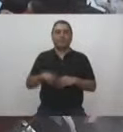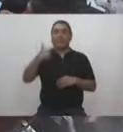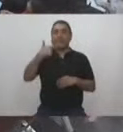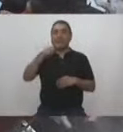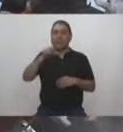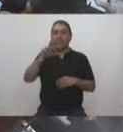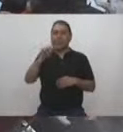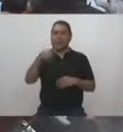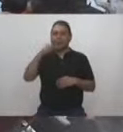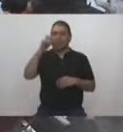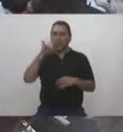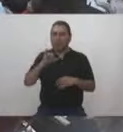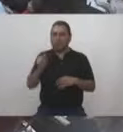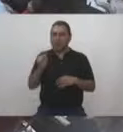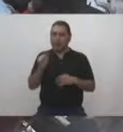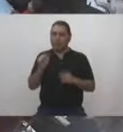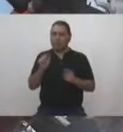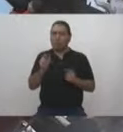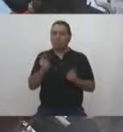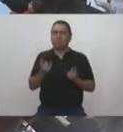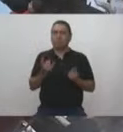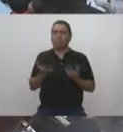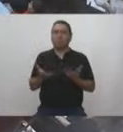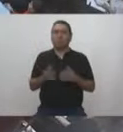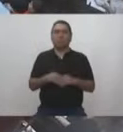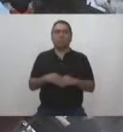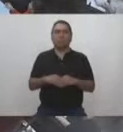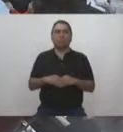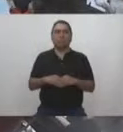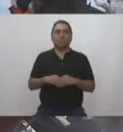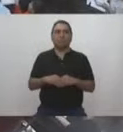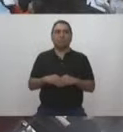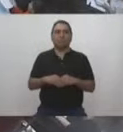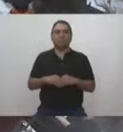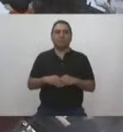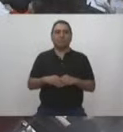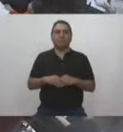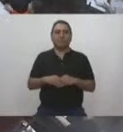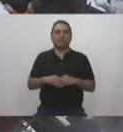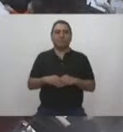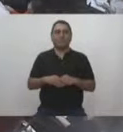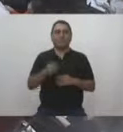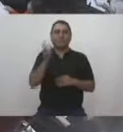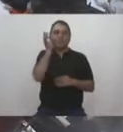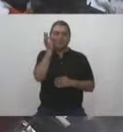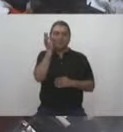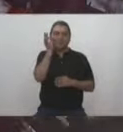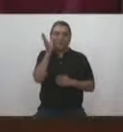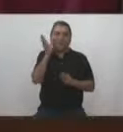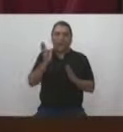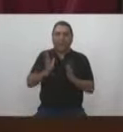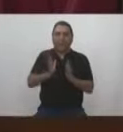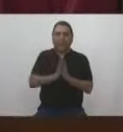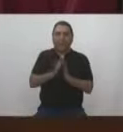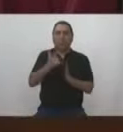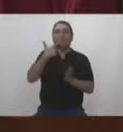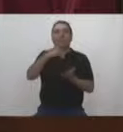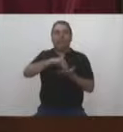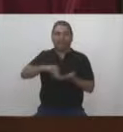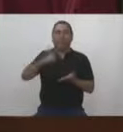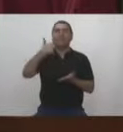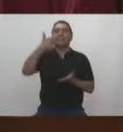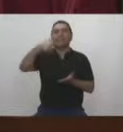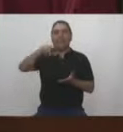partir de ahí usted no lo quiso lo que convalidar. Hice es donar mi dieta. Pero no es lo que corresponde. ¿Cómo? Está bien el gesto, pero digamos, no es lo